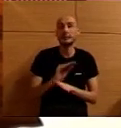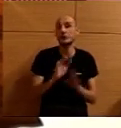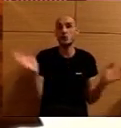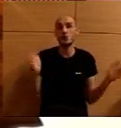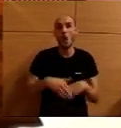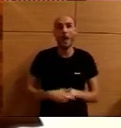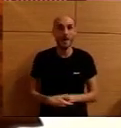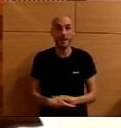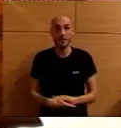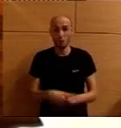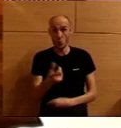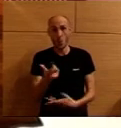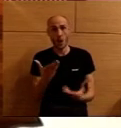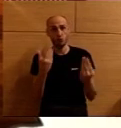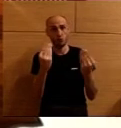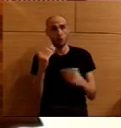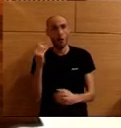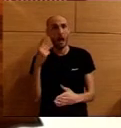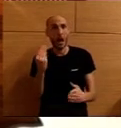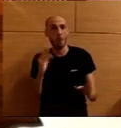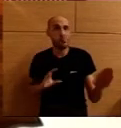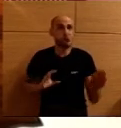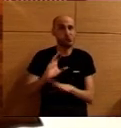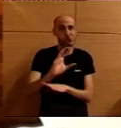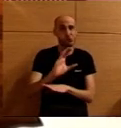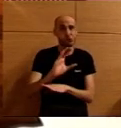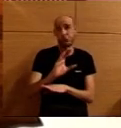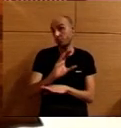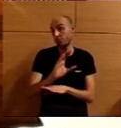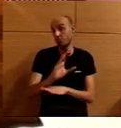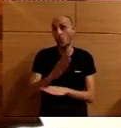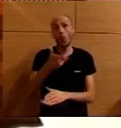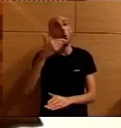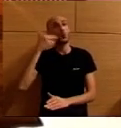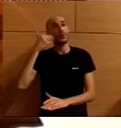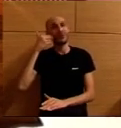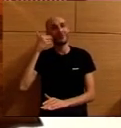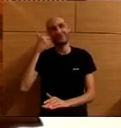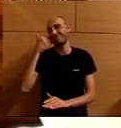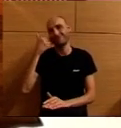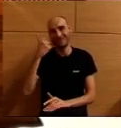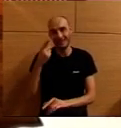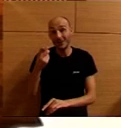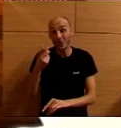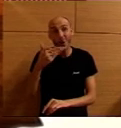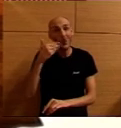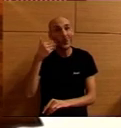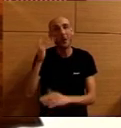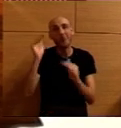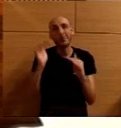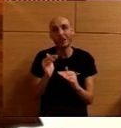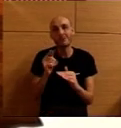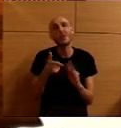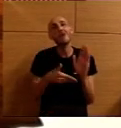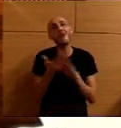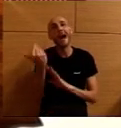Esas abultadas ayudas que ustedes presumen. Y les diré que no presuman tanto, que piensen un poco más